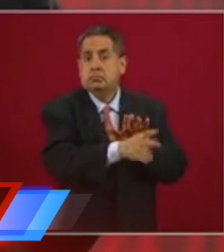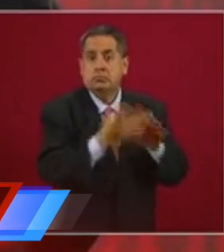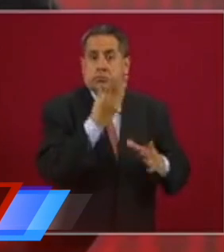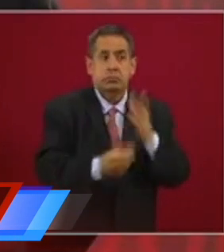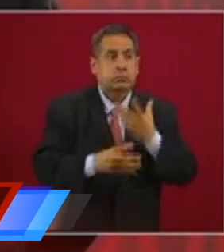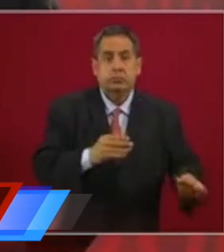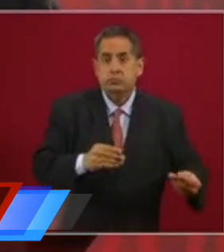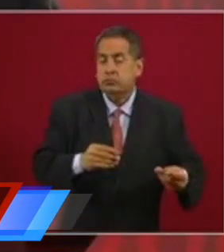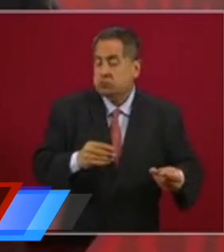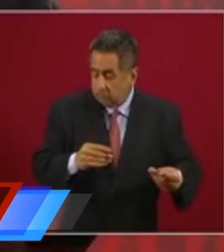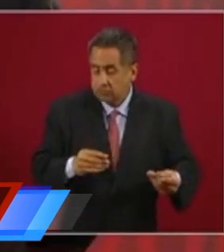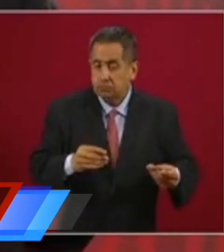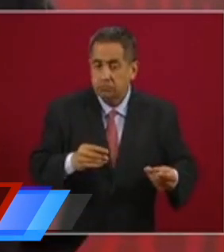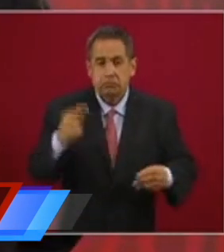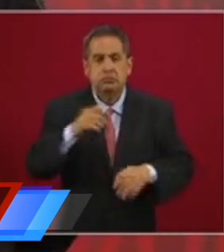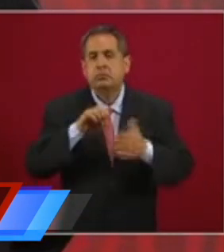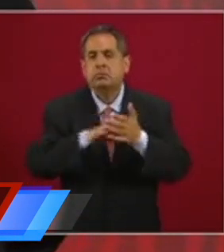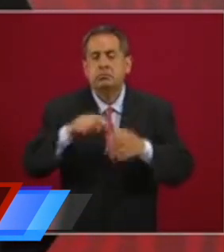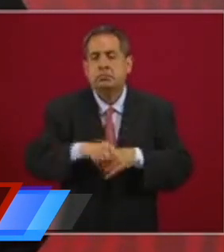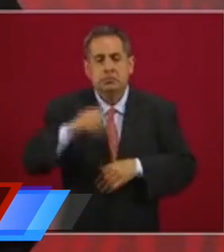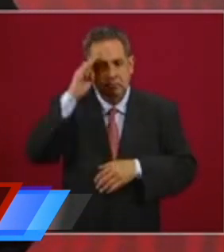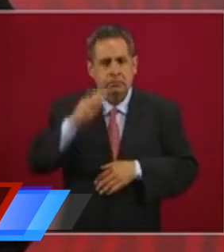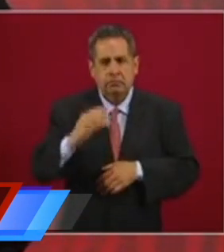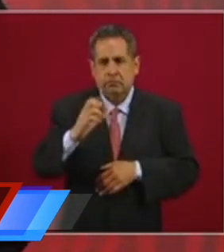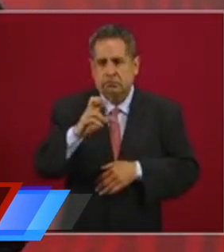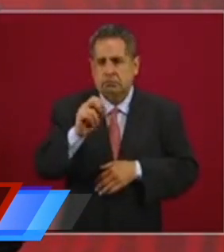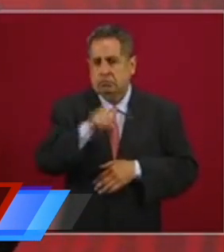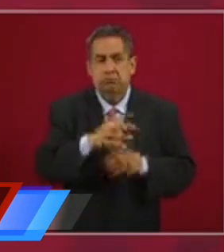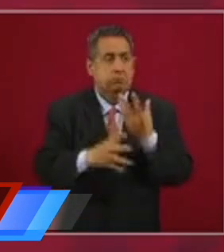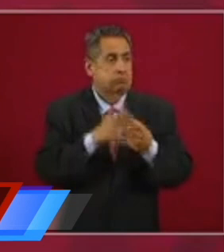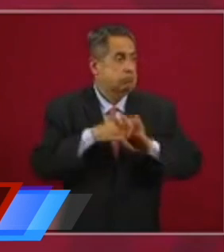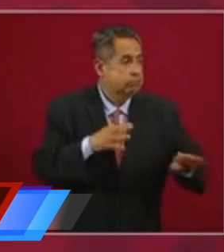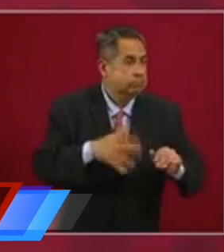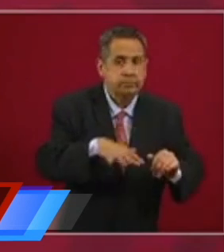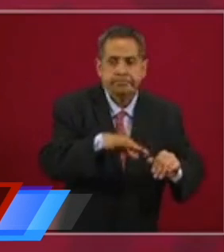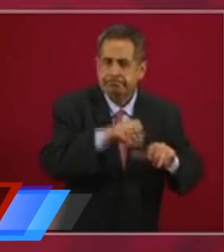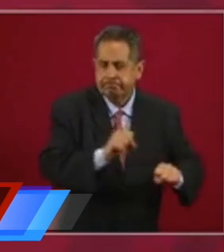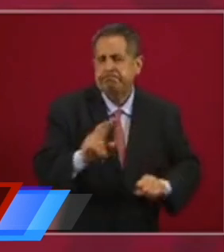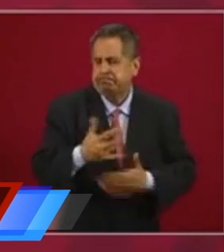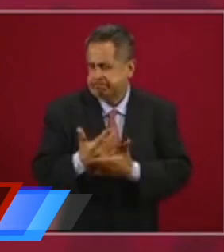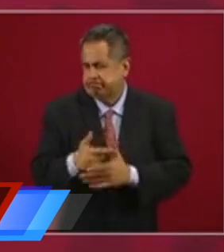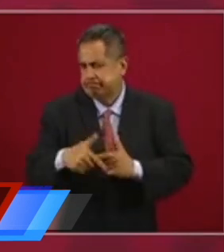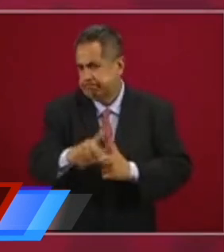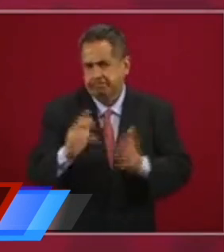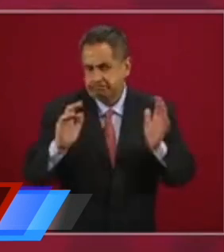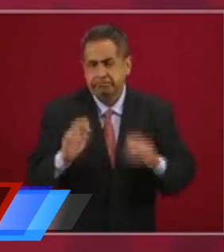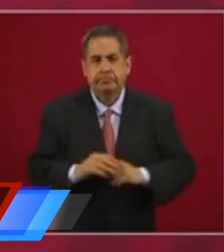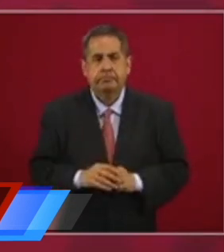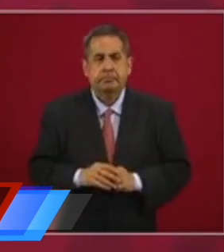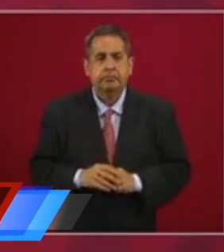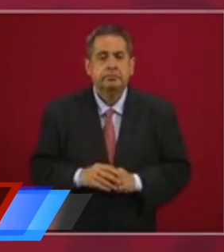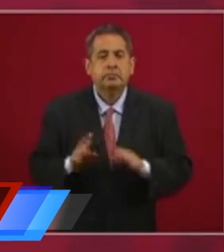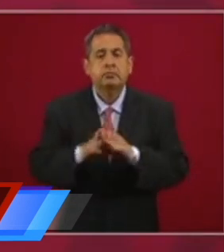Herón, exdirector de la Agencia de Investigación Criminal, acusado de tortura y desaparición forzada de personas en el caso